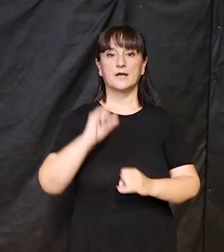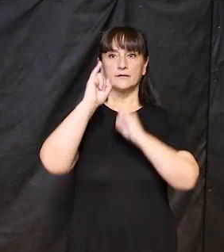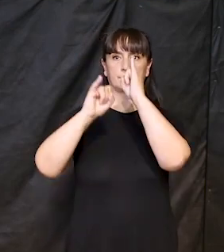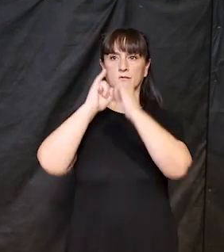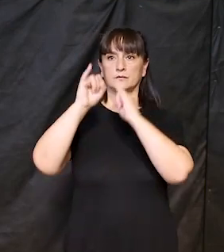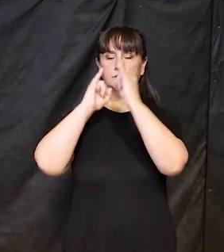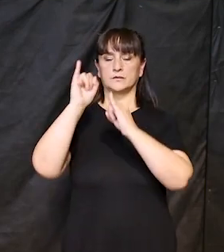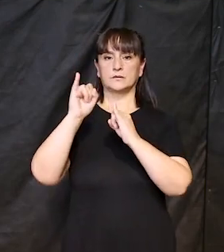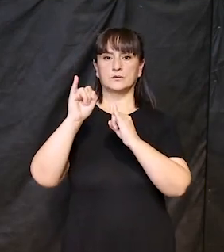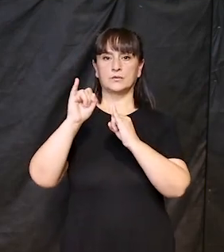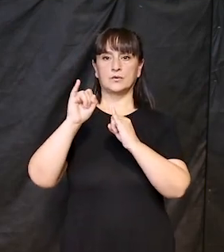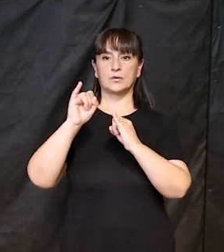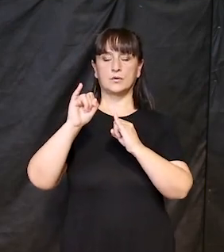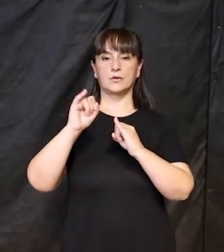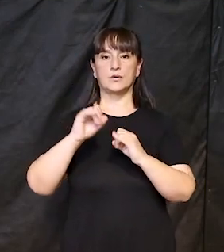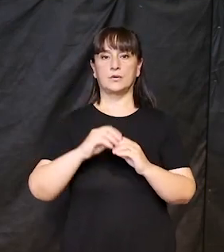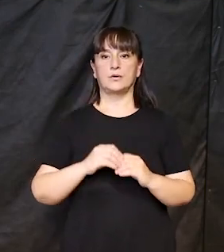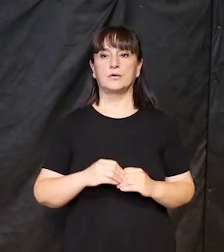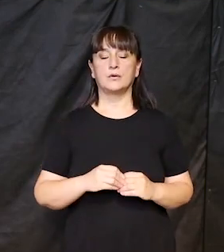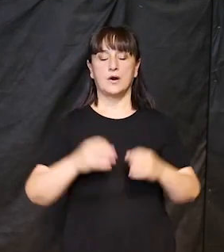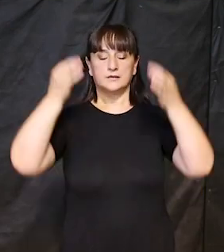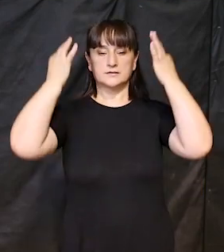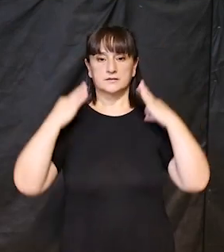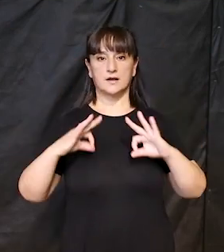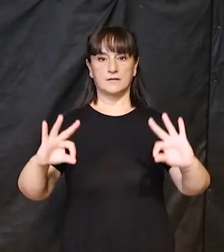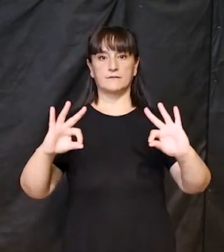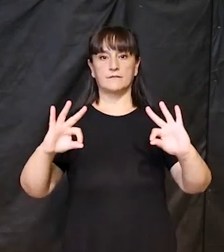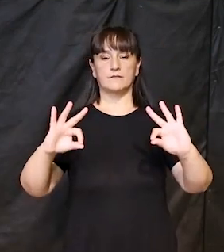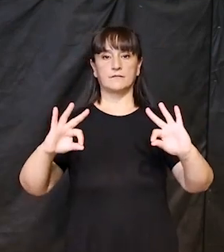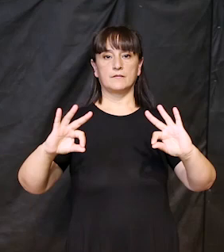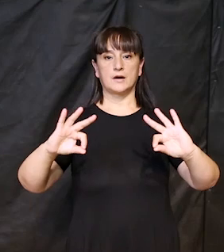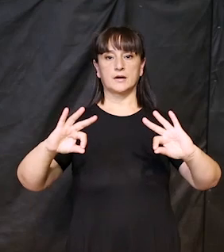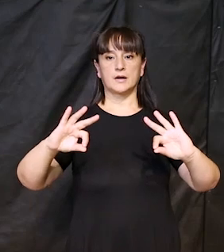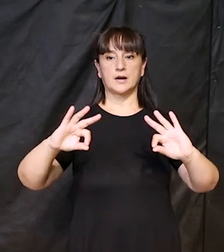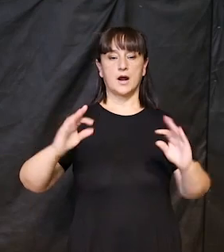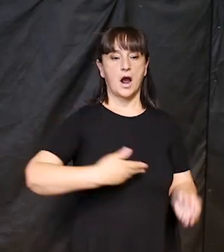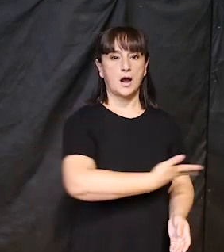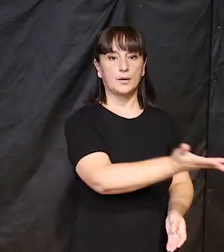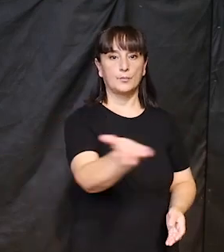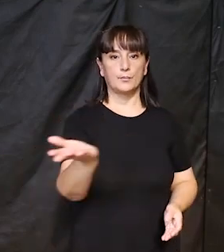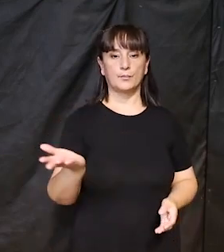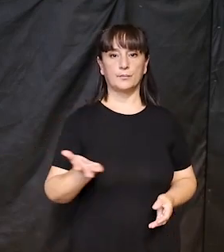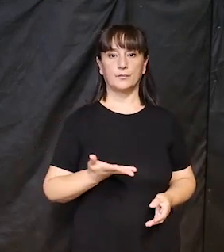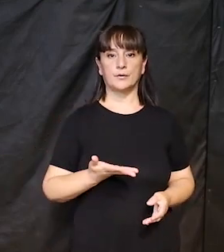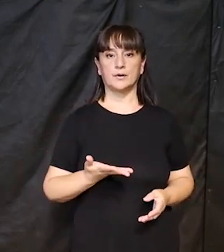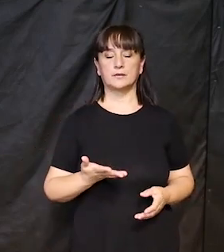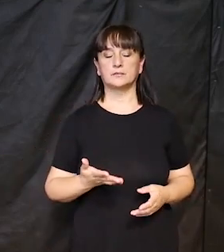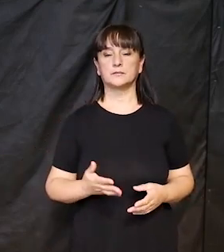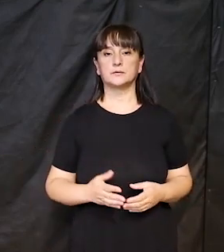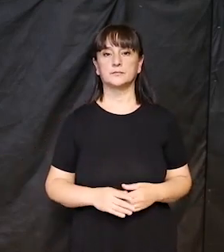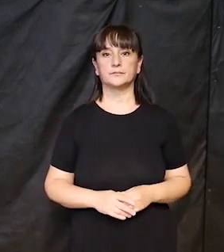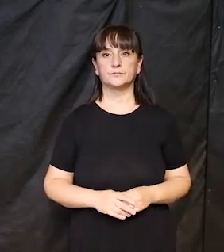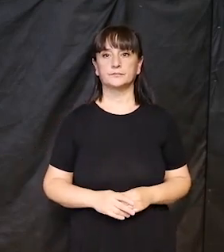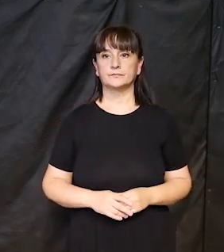y vas a salvar a israel de la mano de los enemigos de los madianitas y luego le